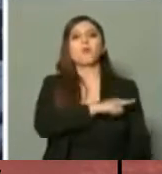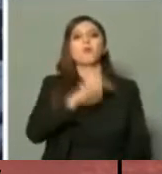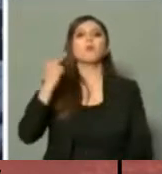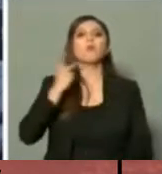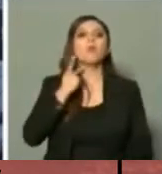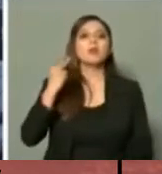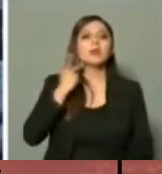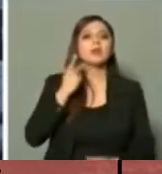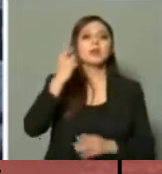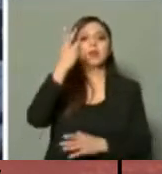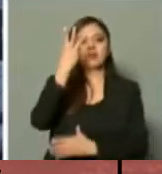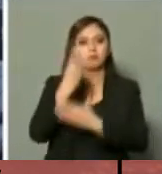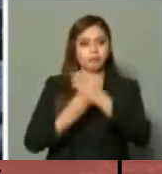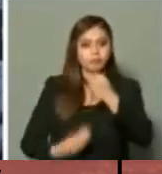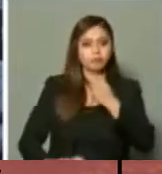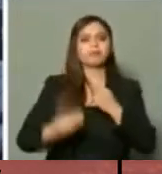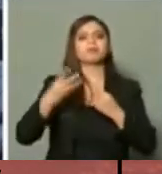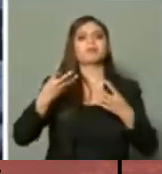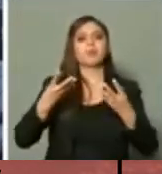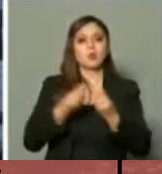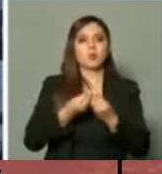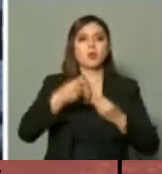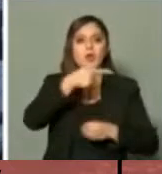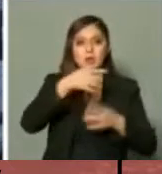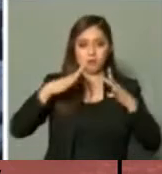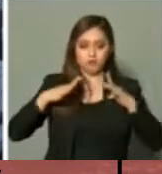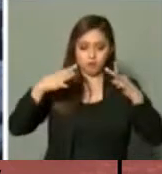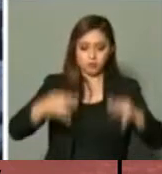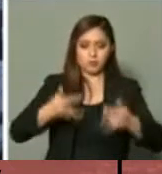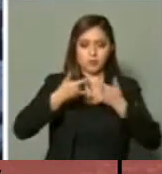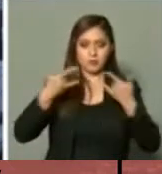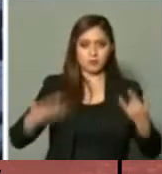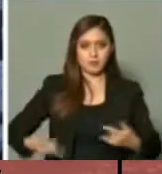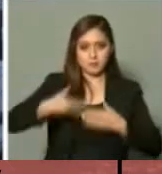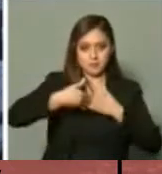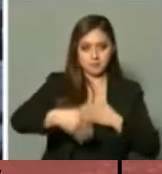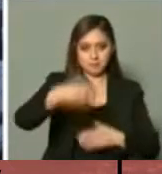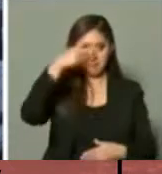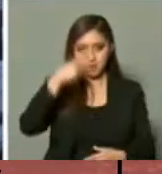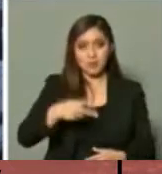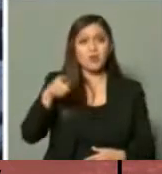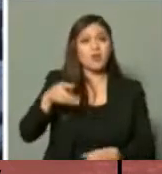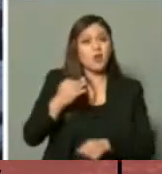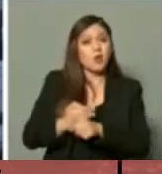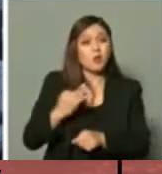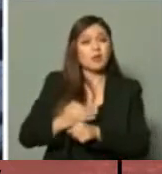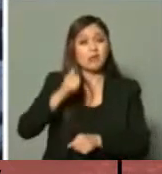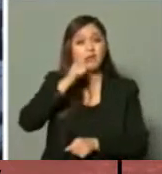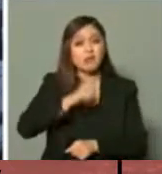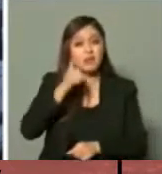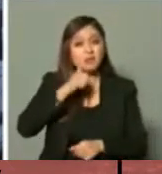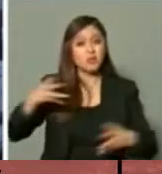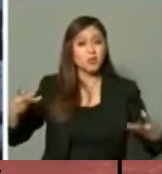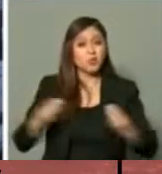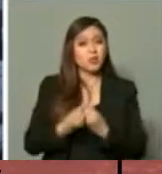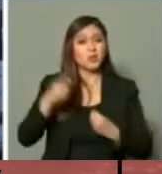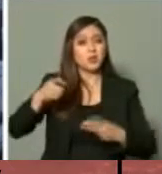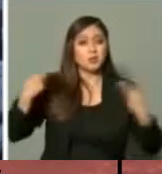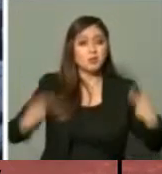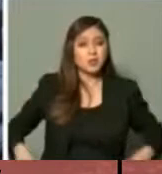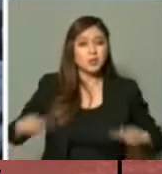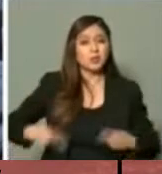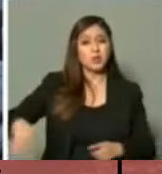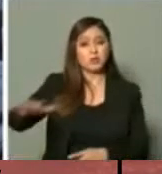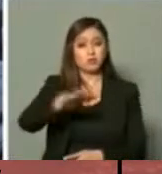Muchas gracias. Me enfocaré en el tema de política y buen gobierno, principalmente en las necesidades que más le preocupan a los ciudadanos.